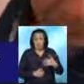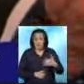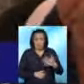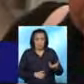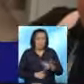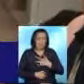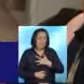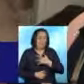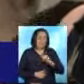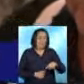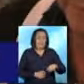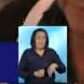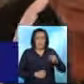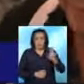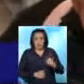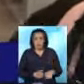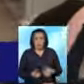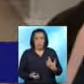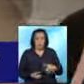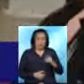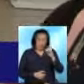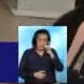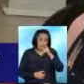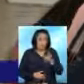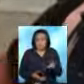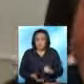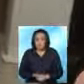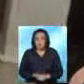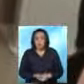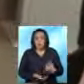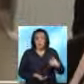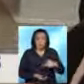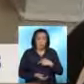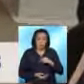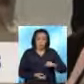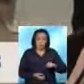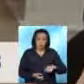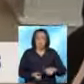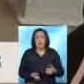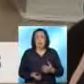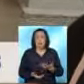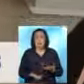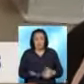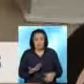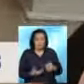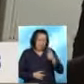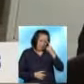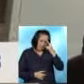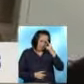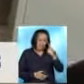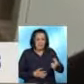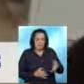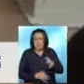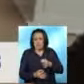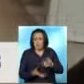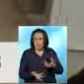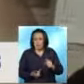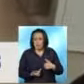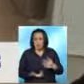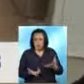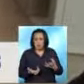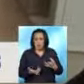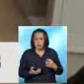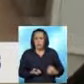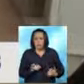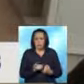el norte. Para uno es difícil, ¿no? Tenemos que ponernos la mano en el pecho y ponernos a la situación de ellos, ¿no? Quisiera ayudar